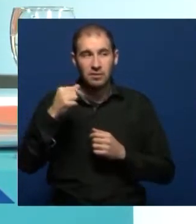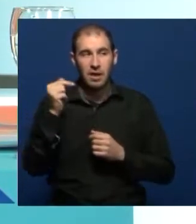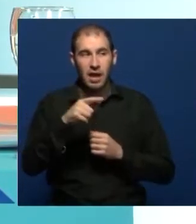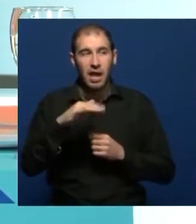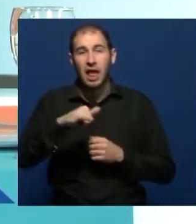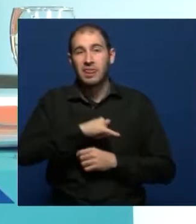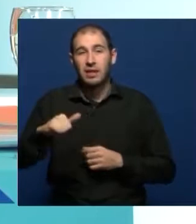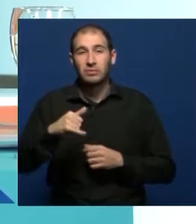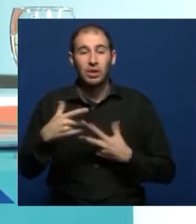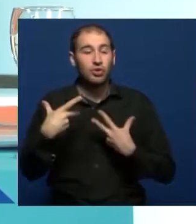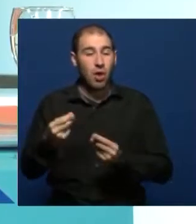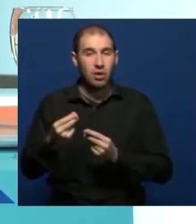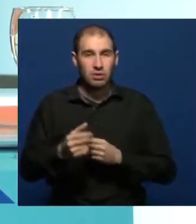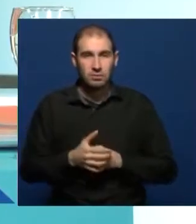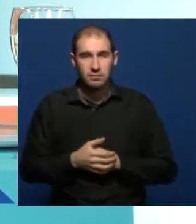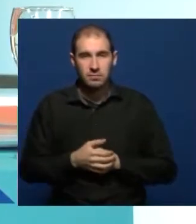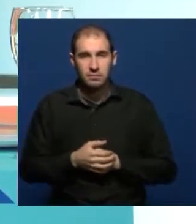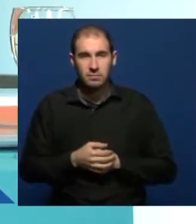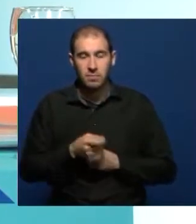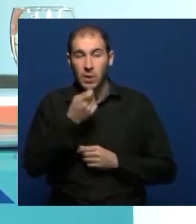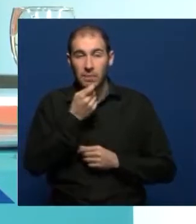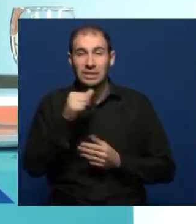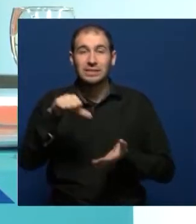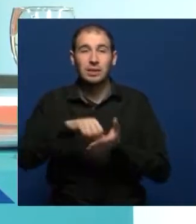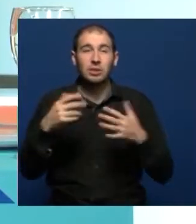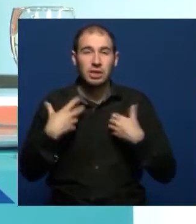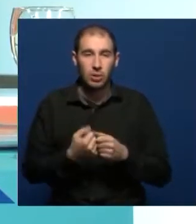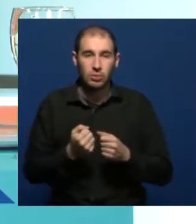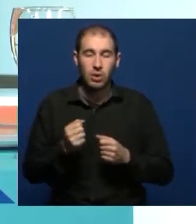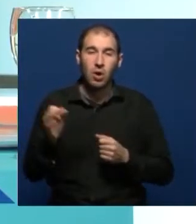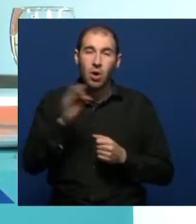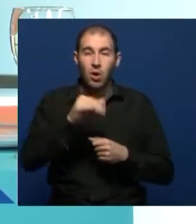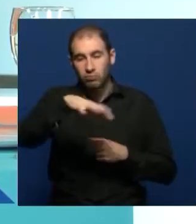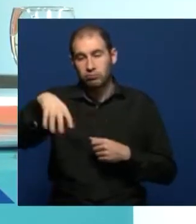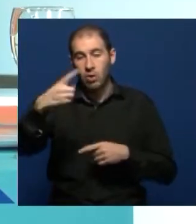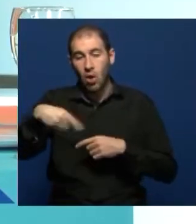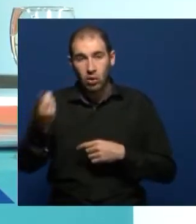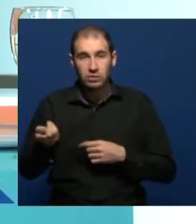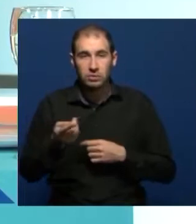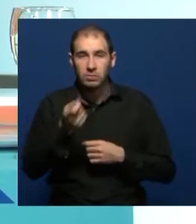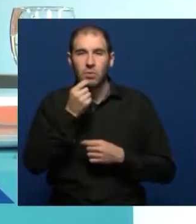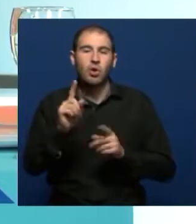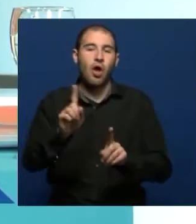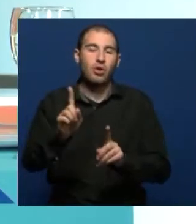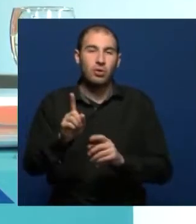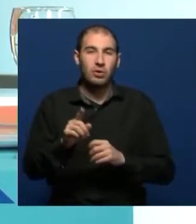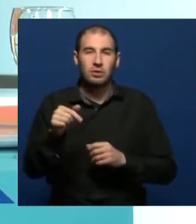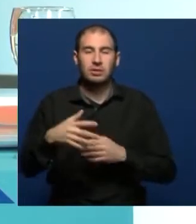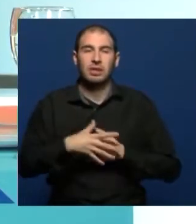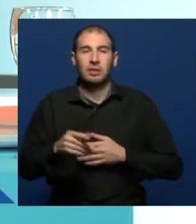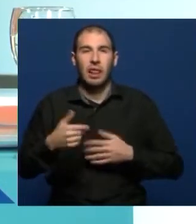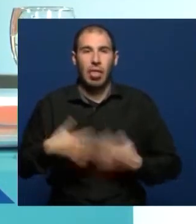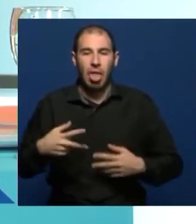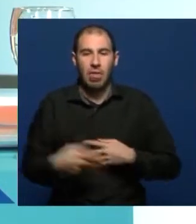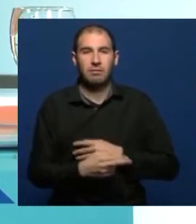pueden denunciar las negativas. Claro. Cuando en el centro de salud o cuando en cualquier otro lugar dicen que no, que para la anticoncepción de